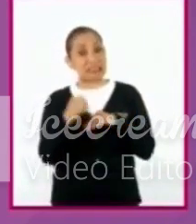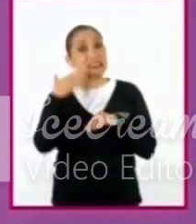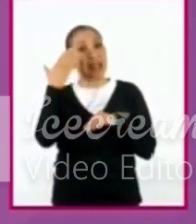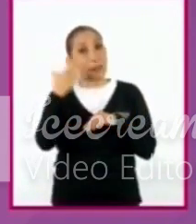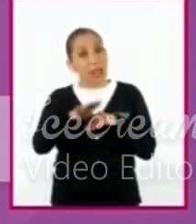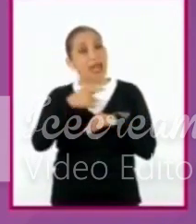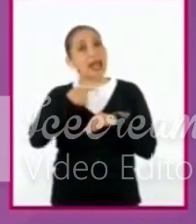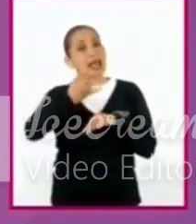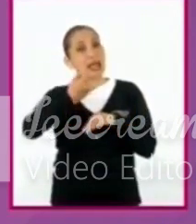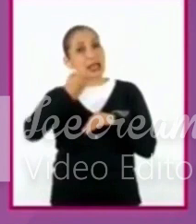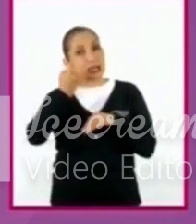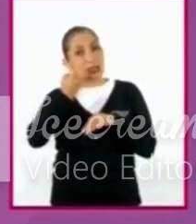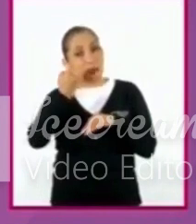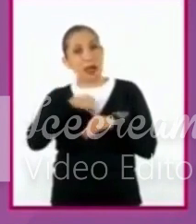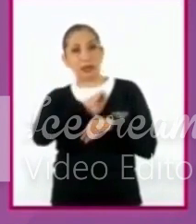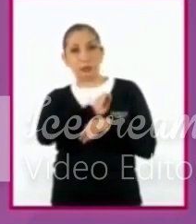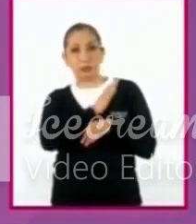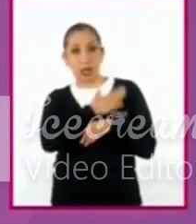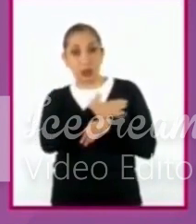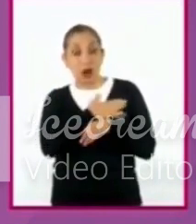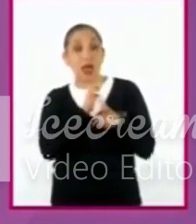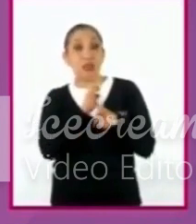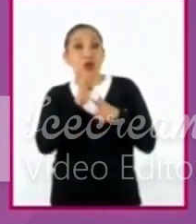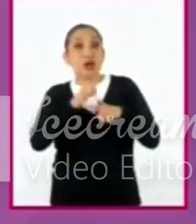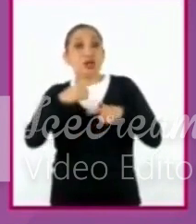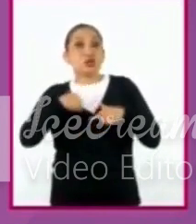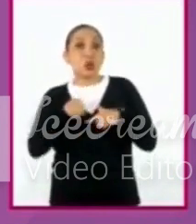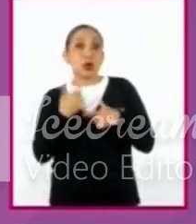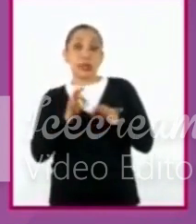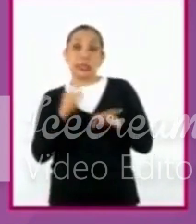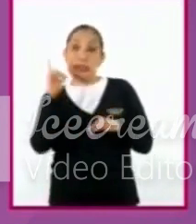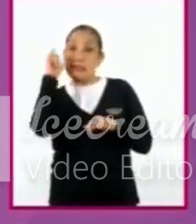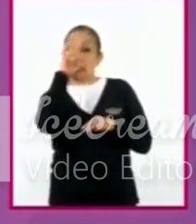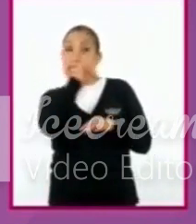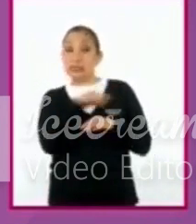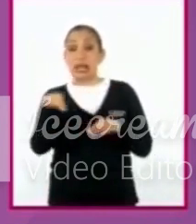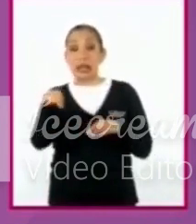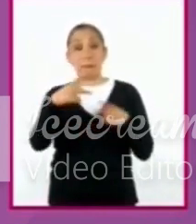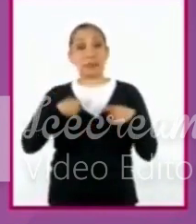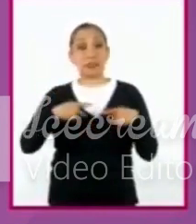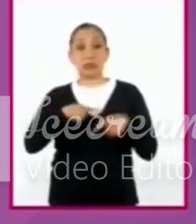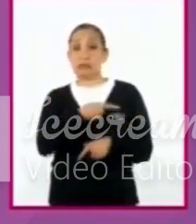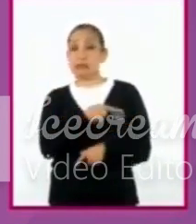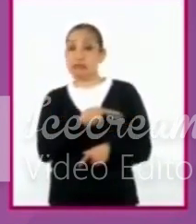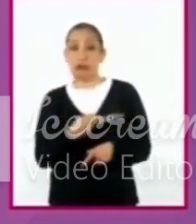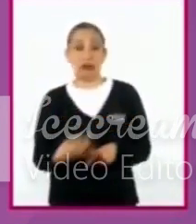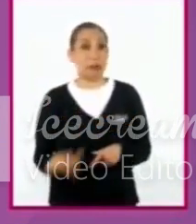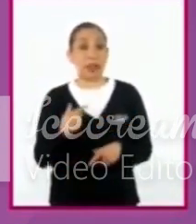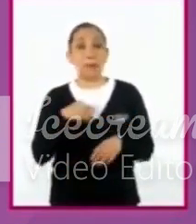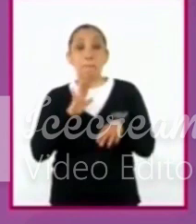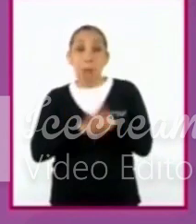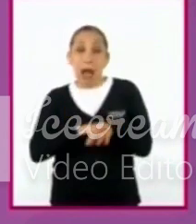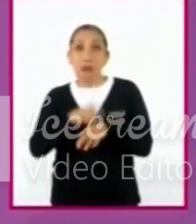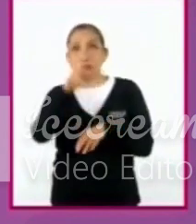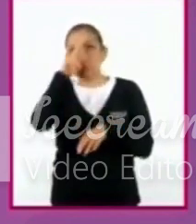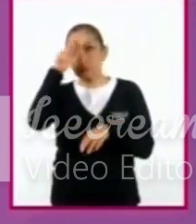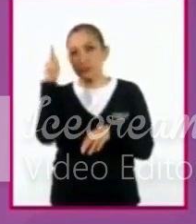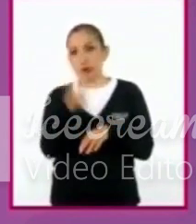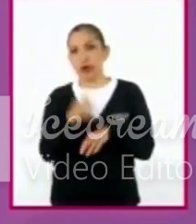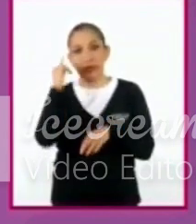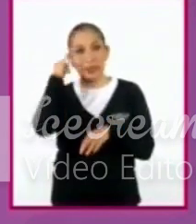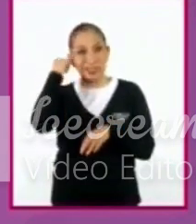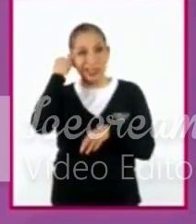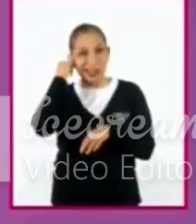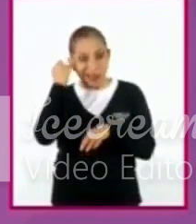saber el idioma castellano y cómo entonces era sumamente difícil para la gente pobre y muy especialmente para la clase